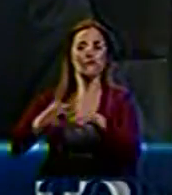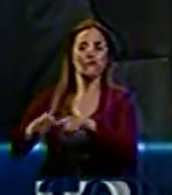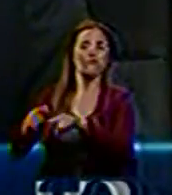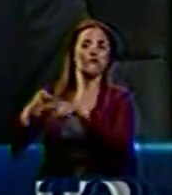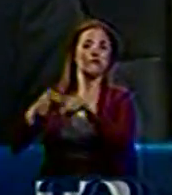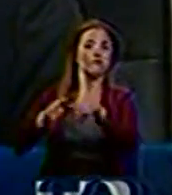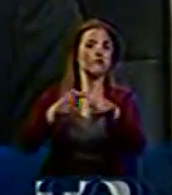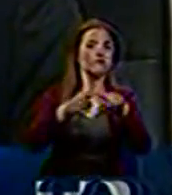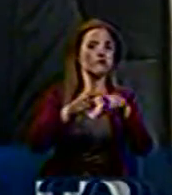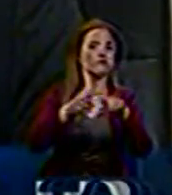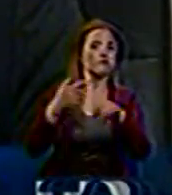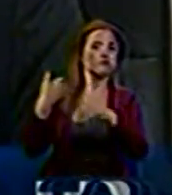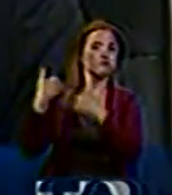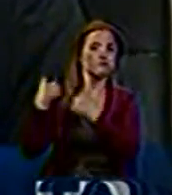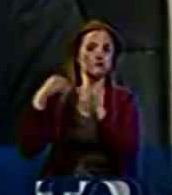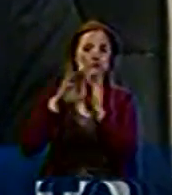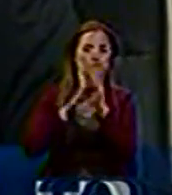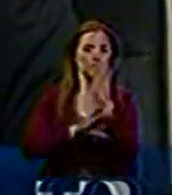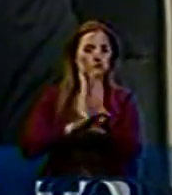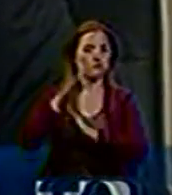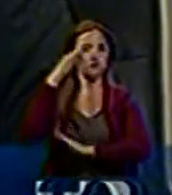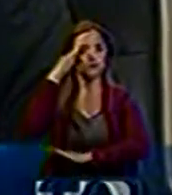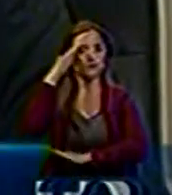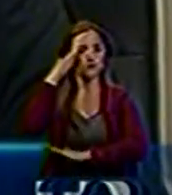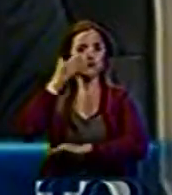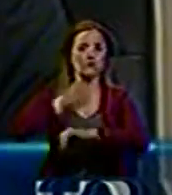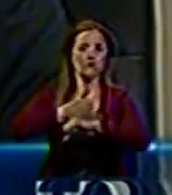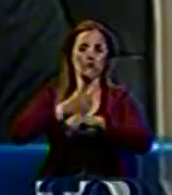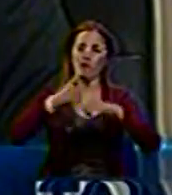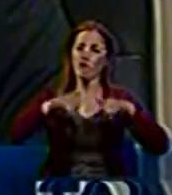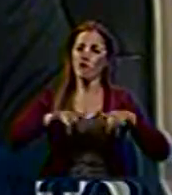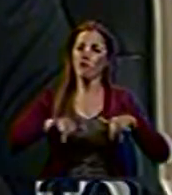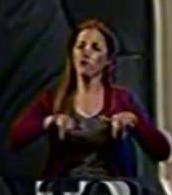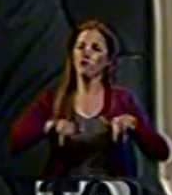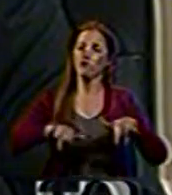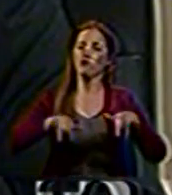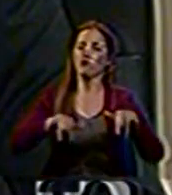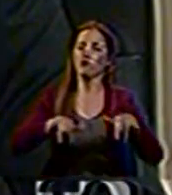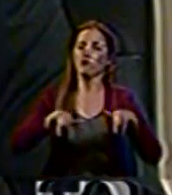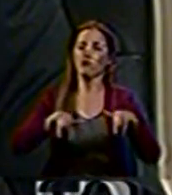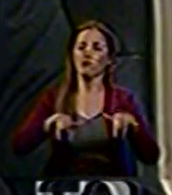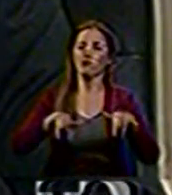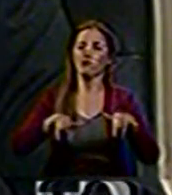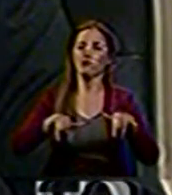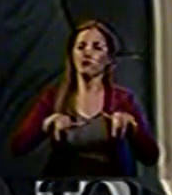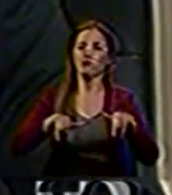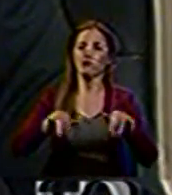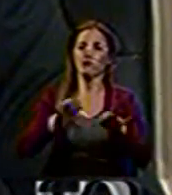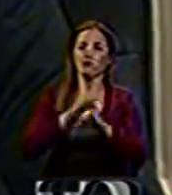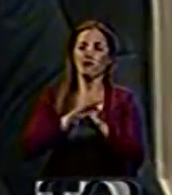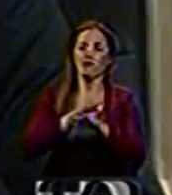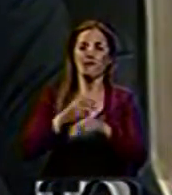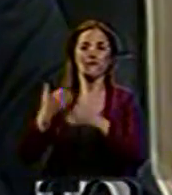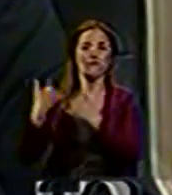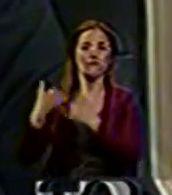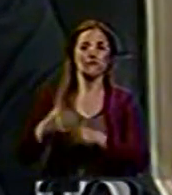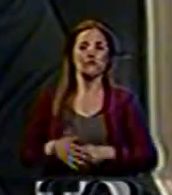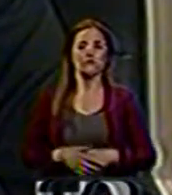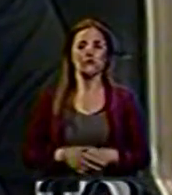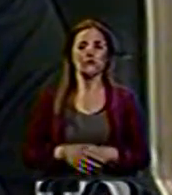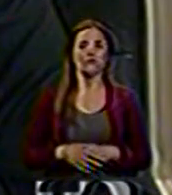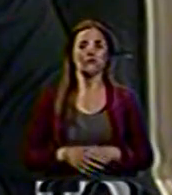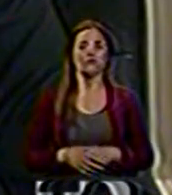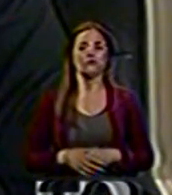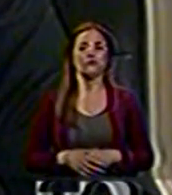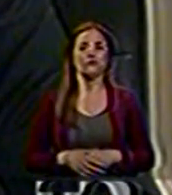tienen competencias constitucionales continuarán ejerciendo dichas competencias. Se